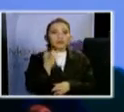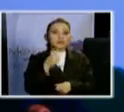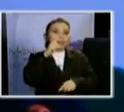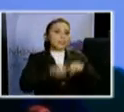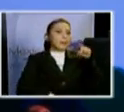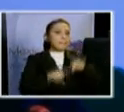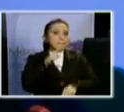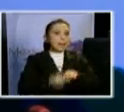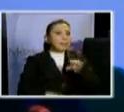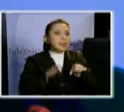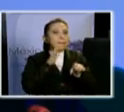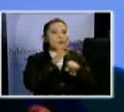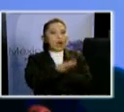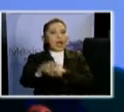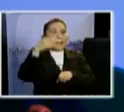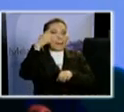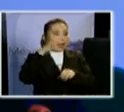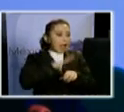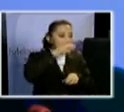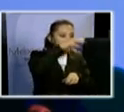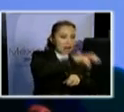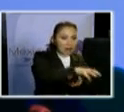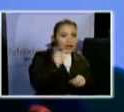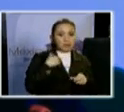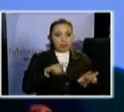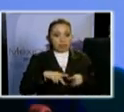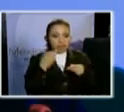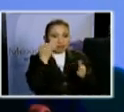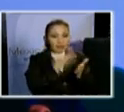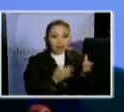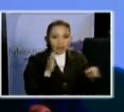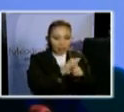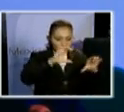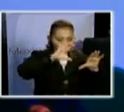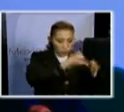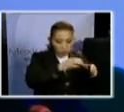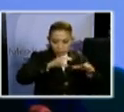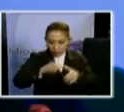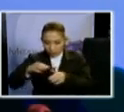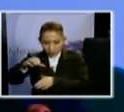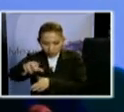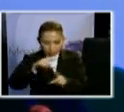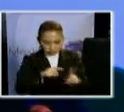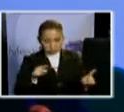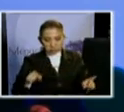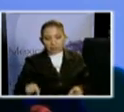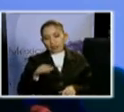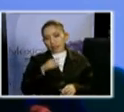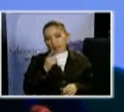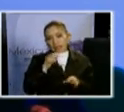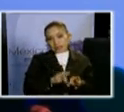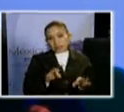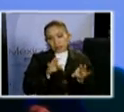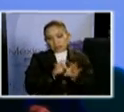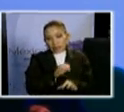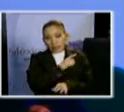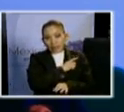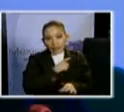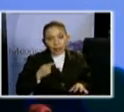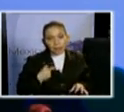dependiendo del tipo de impacto, la extensión de la vulnerabilidad de cada comunidad varía y por tanto tendrán